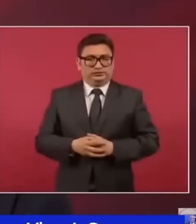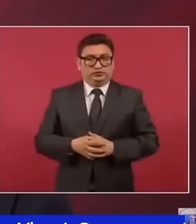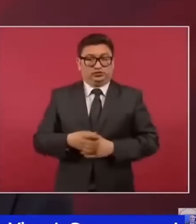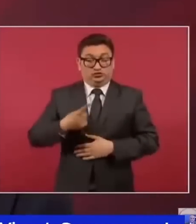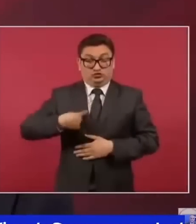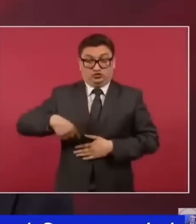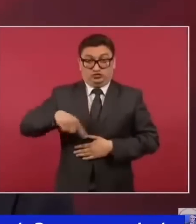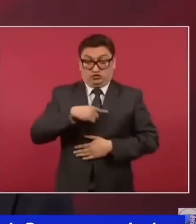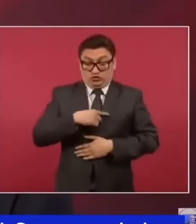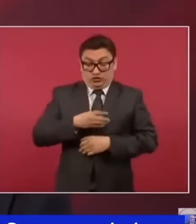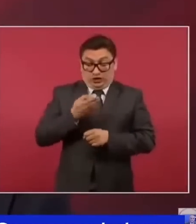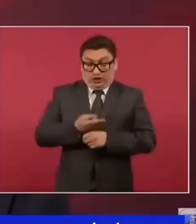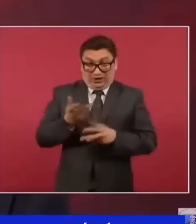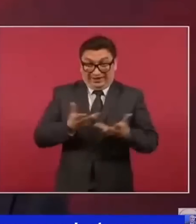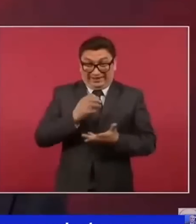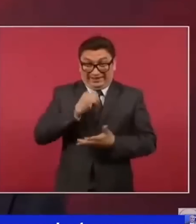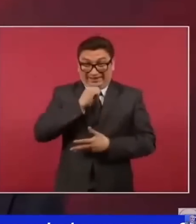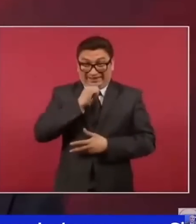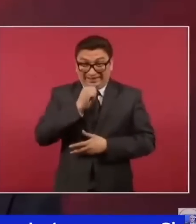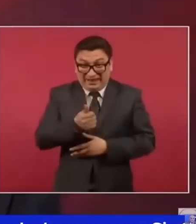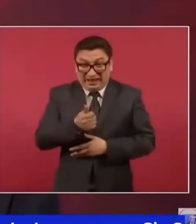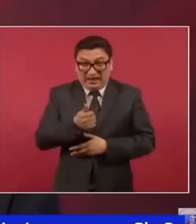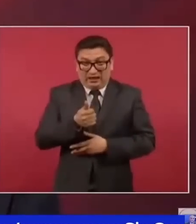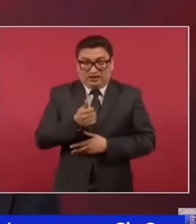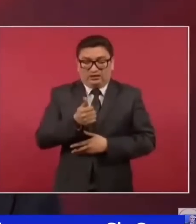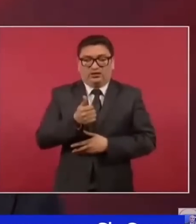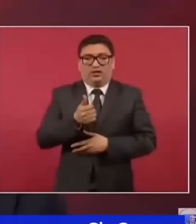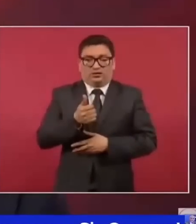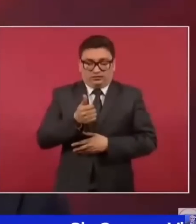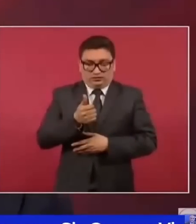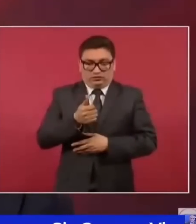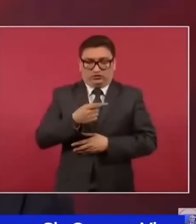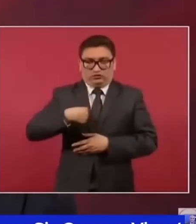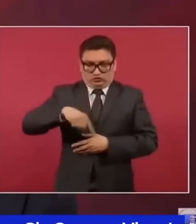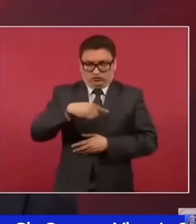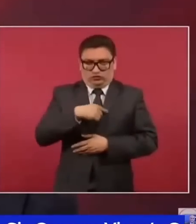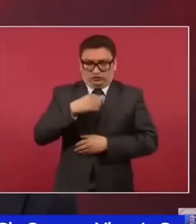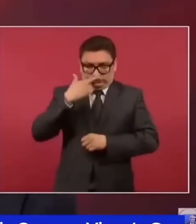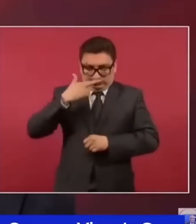actuamos con rectitud y decoro.